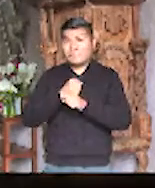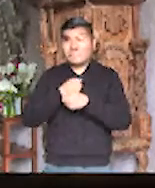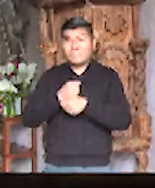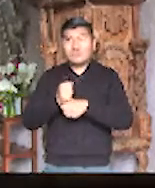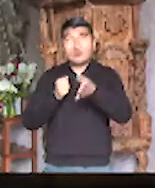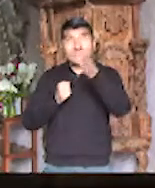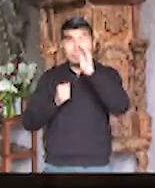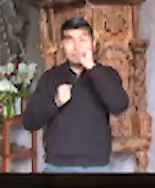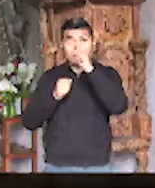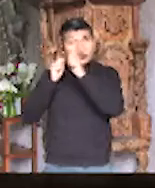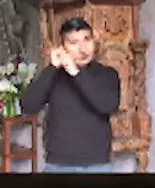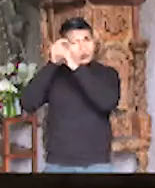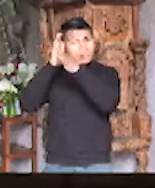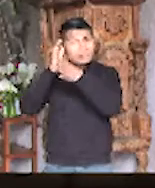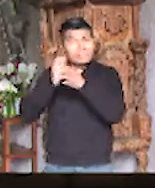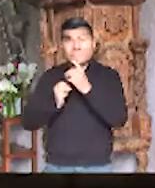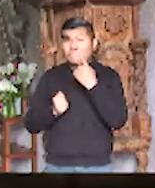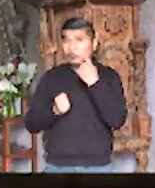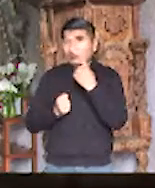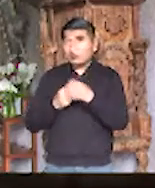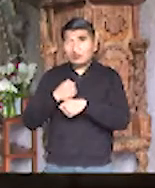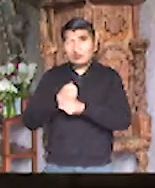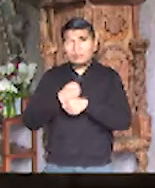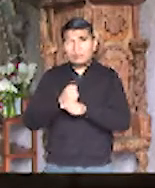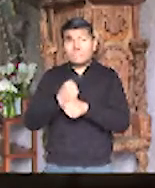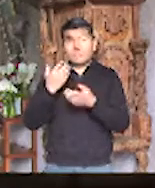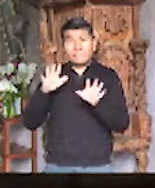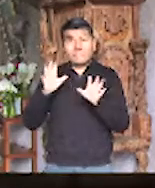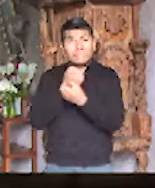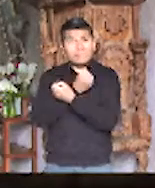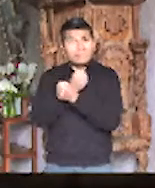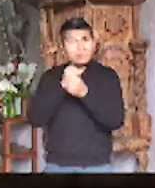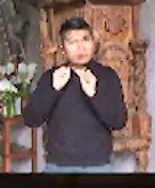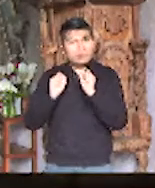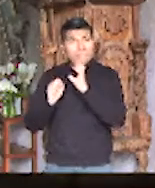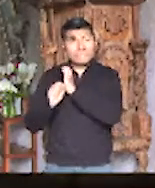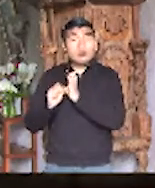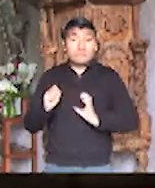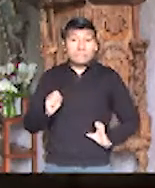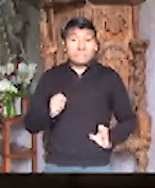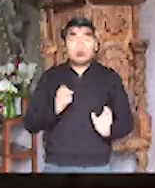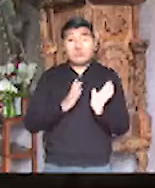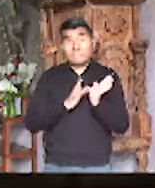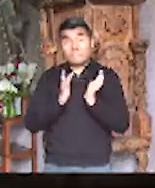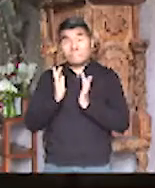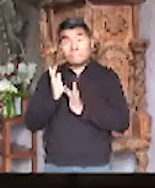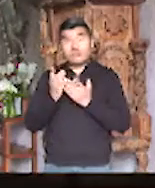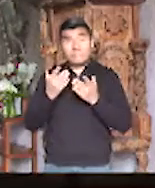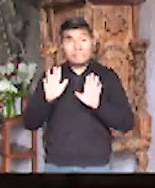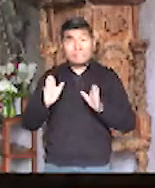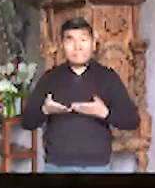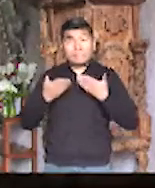padre la única obra que nos salva el cristo jesús entregado